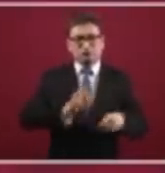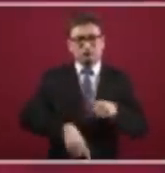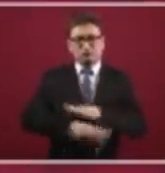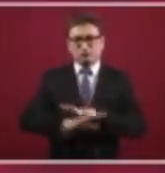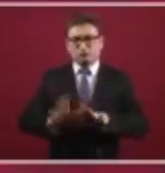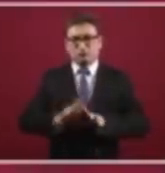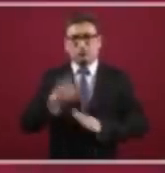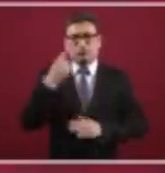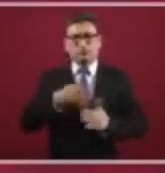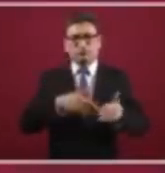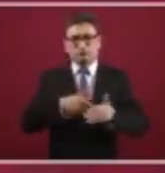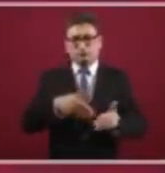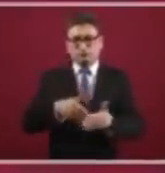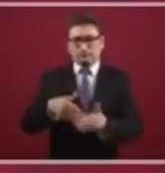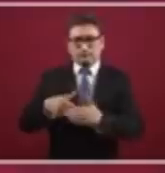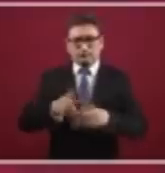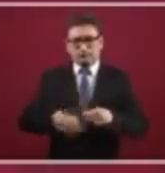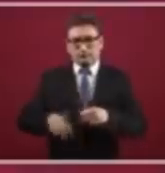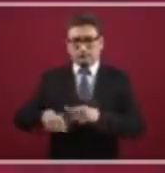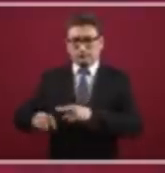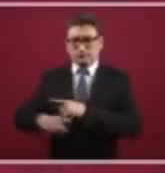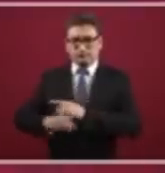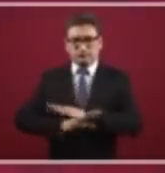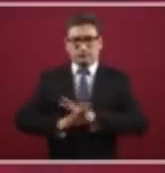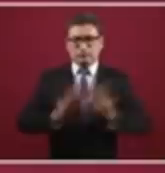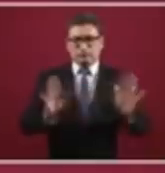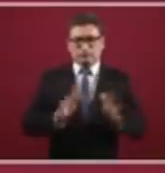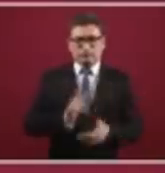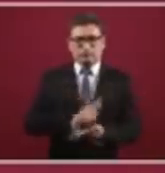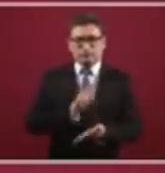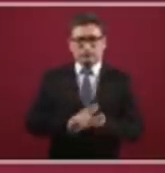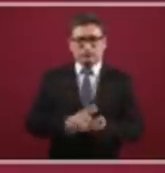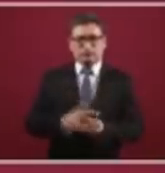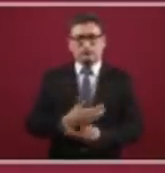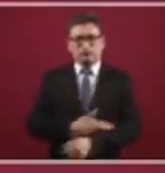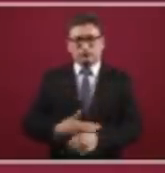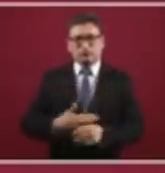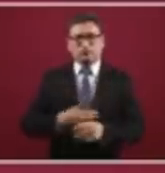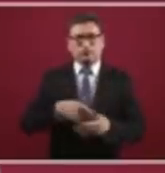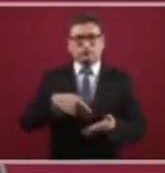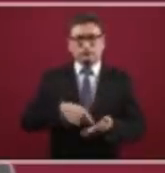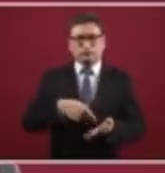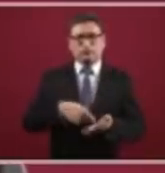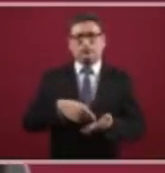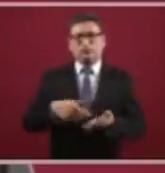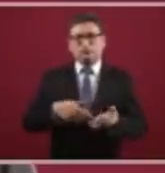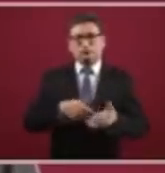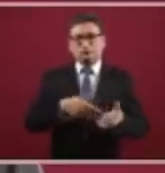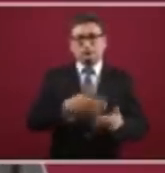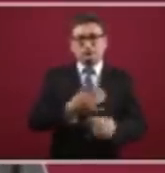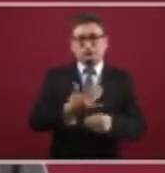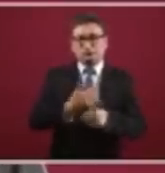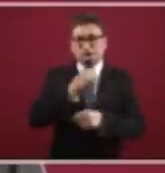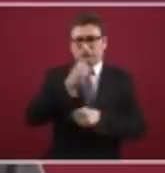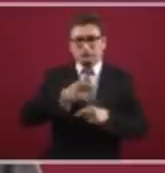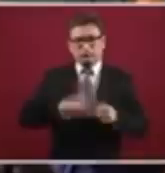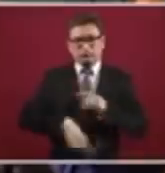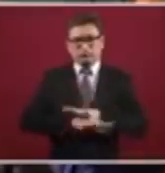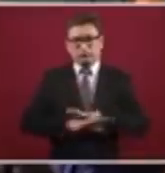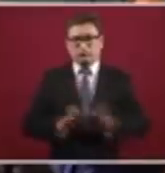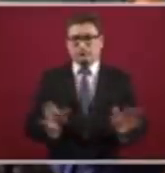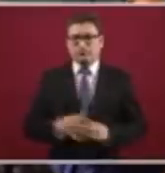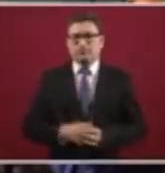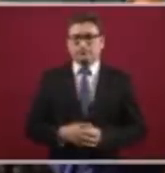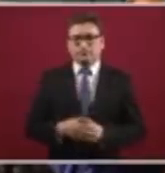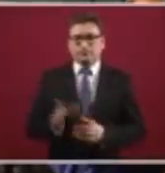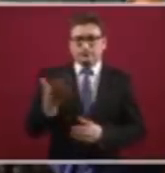limitación ningún obstáculo legislativa o jurídico a los trabajos de investigación ya dimos cuenta de